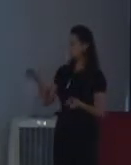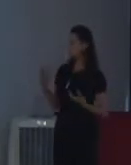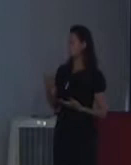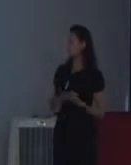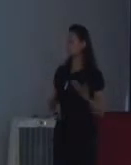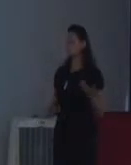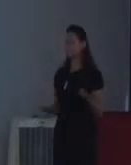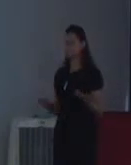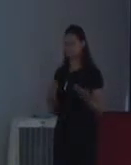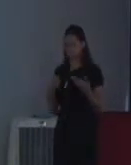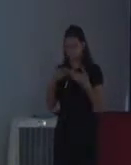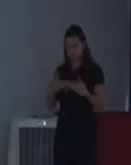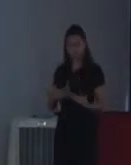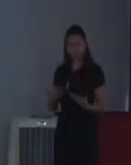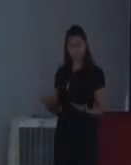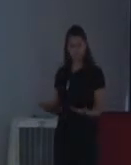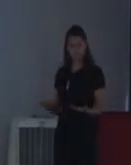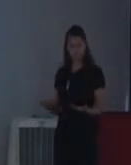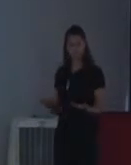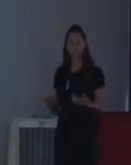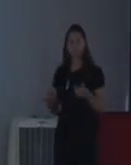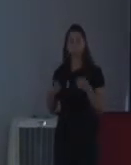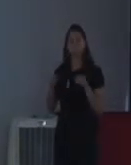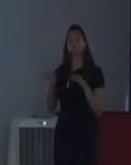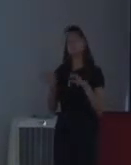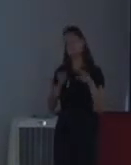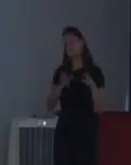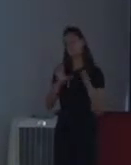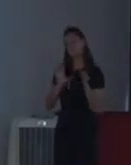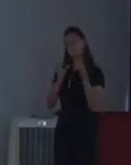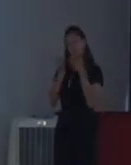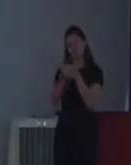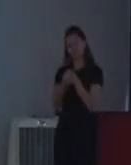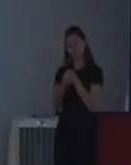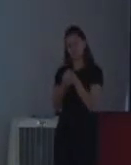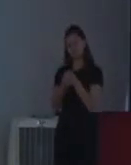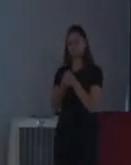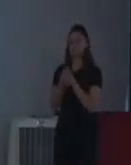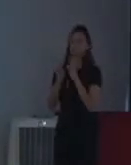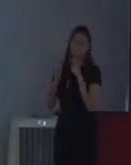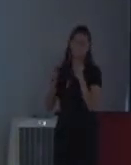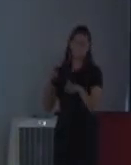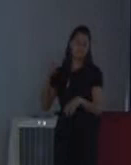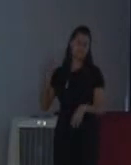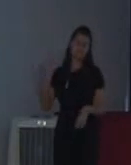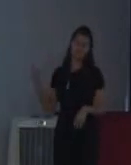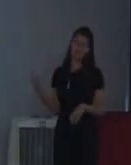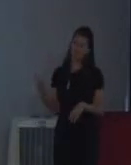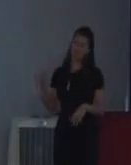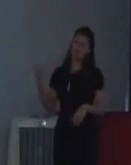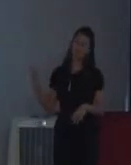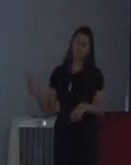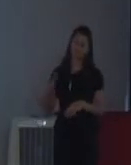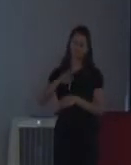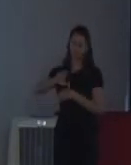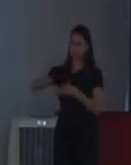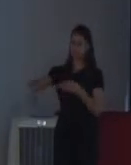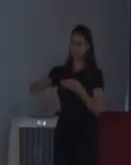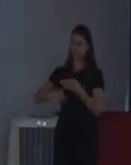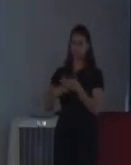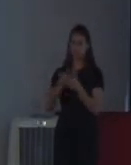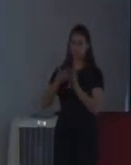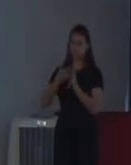discapacitada. Y la inclusión es lo que se ha venido hablando durante todo el